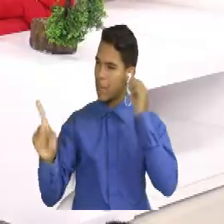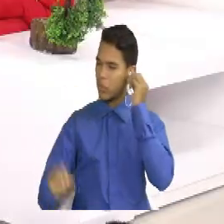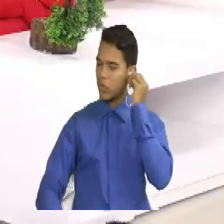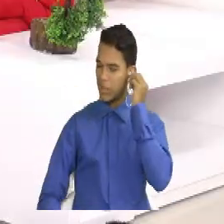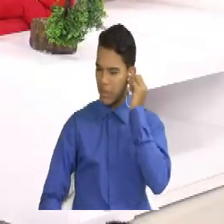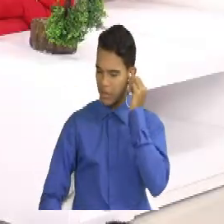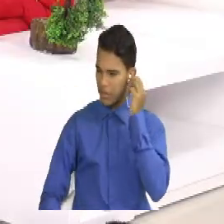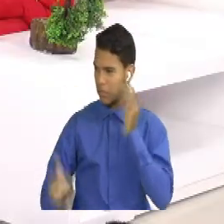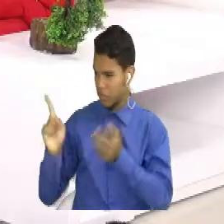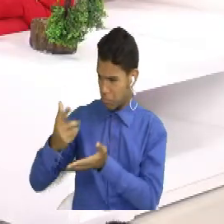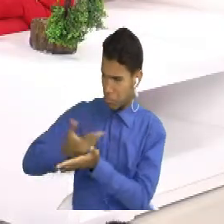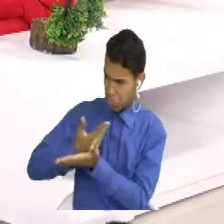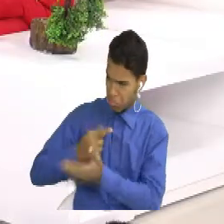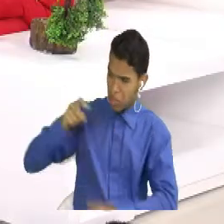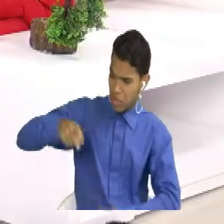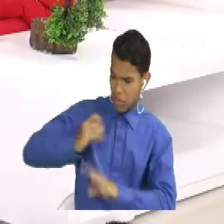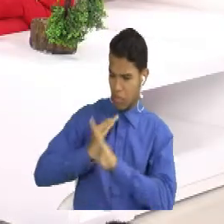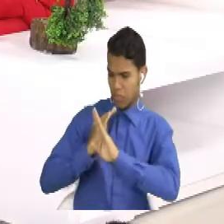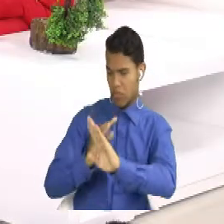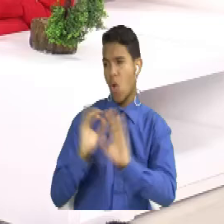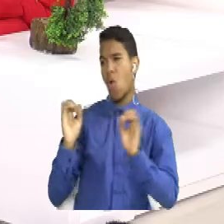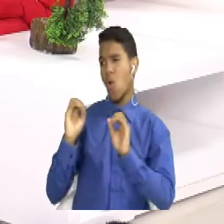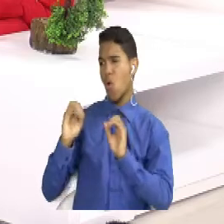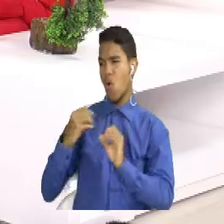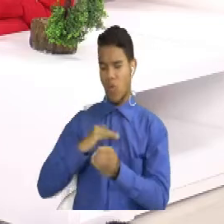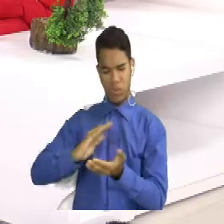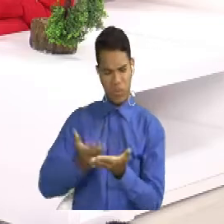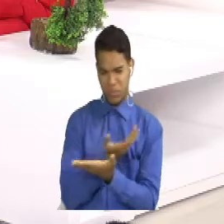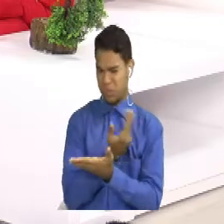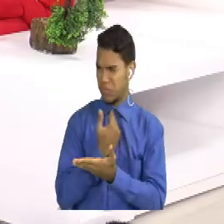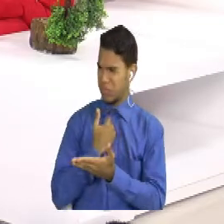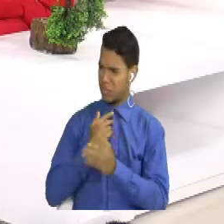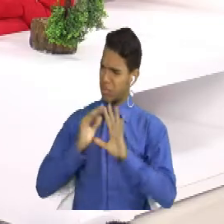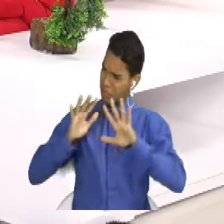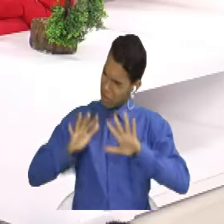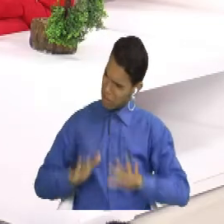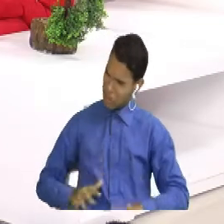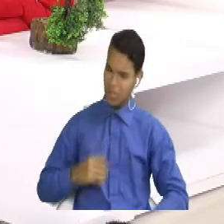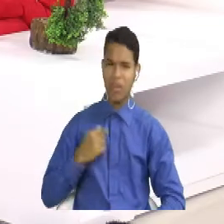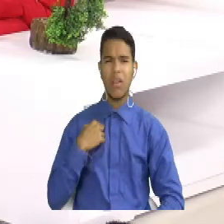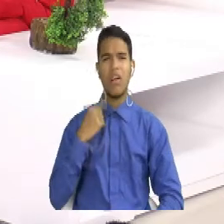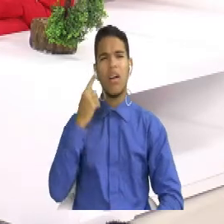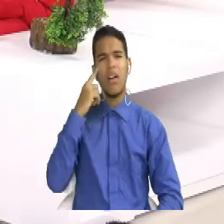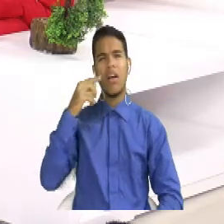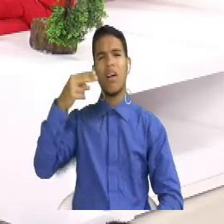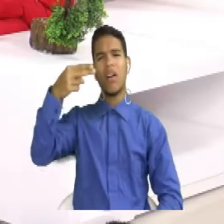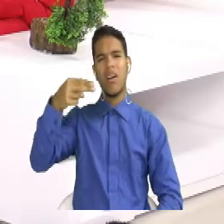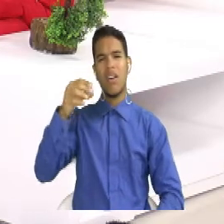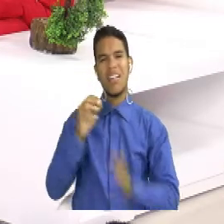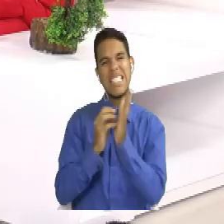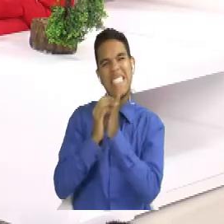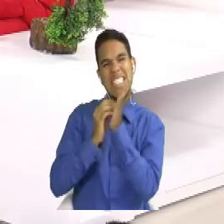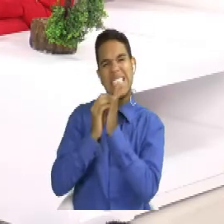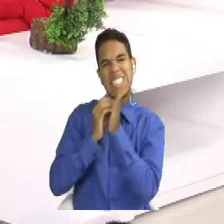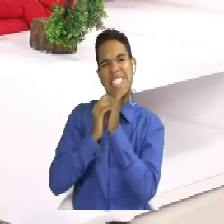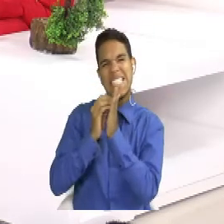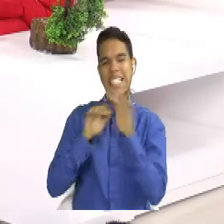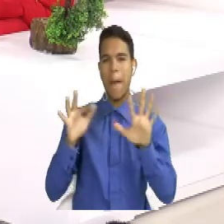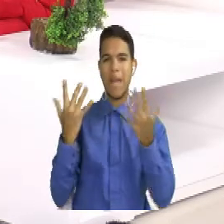para prevenir o para atenuar un poco esa molestia que causan los hongos, ya sean en las manos, en los pies o en diferentes zonas del